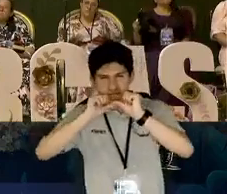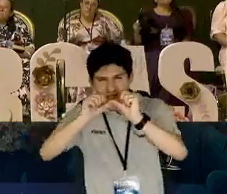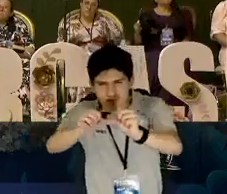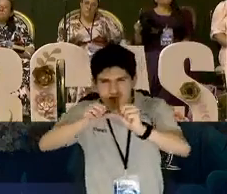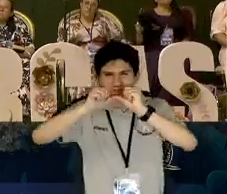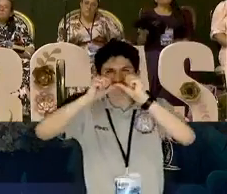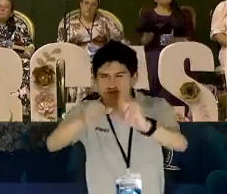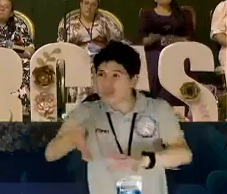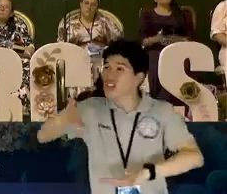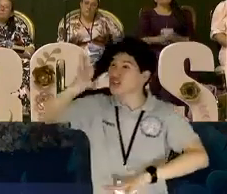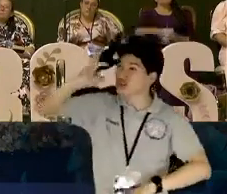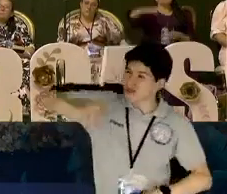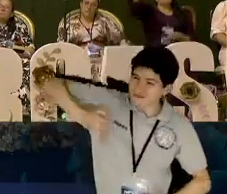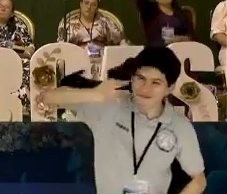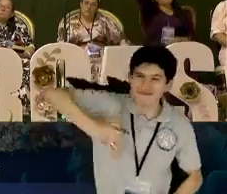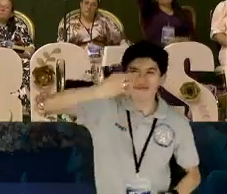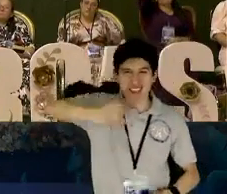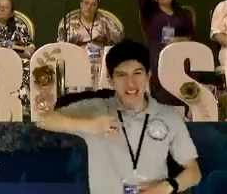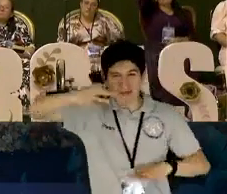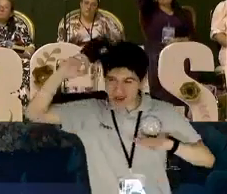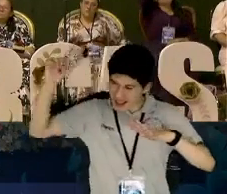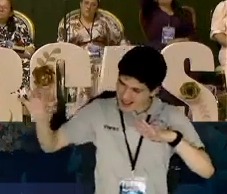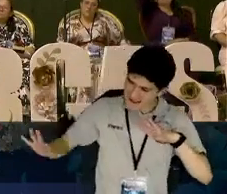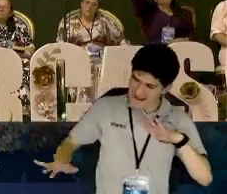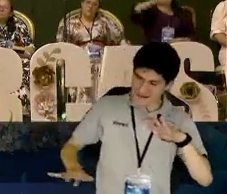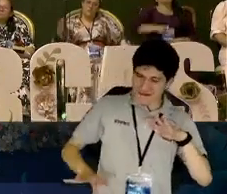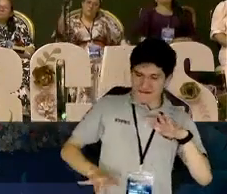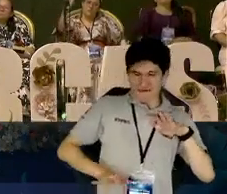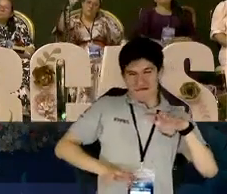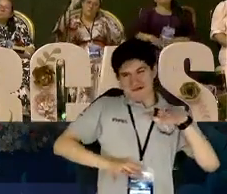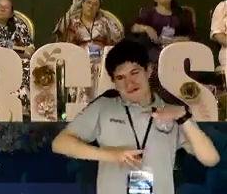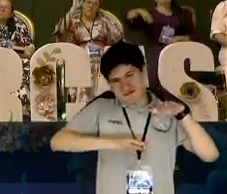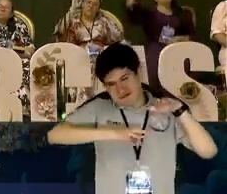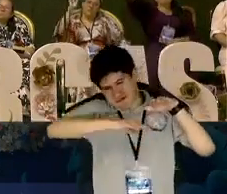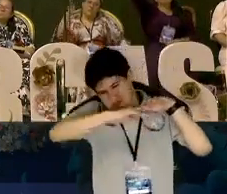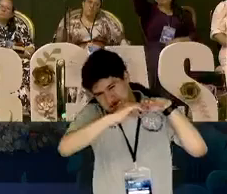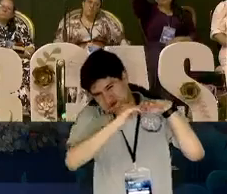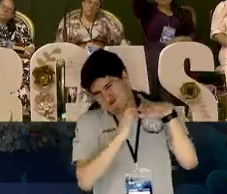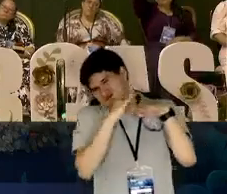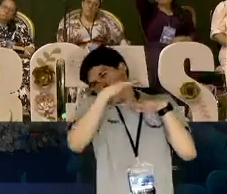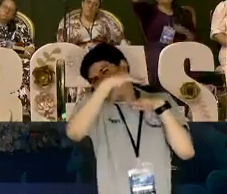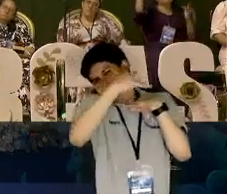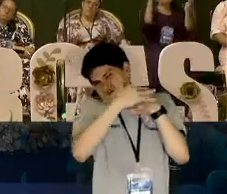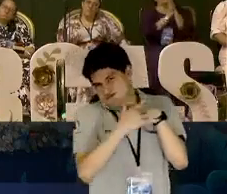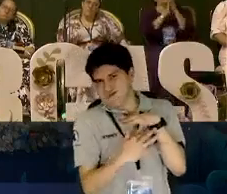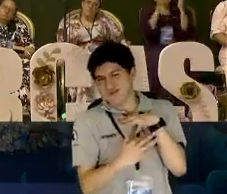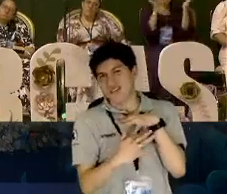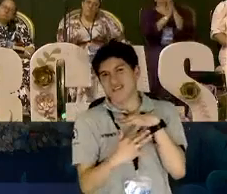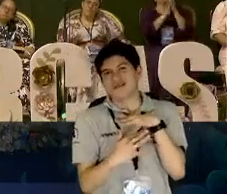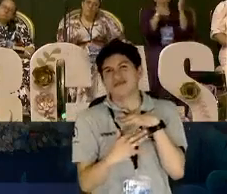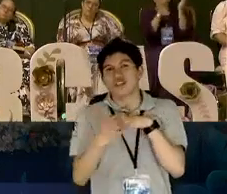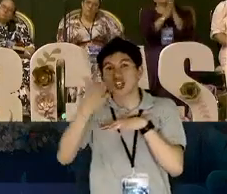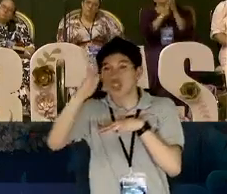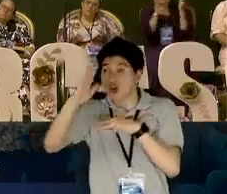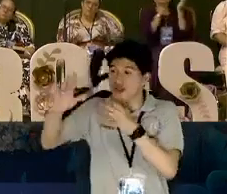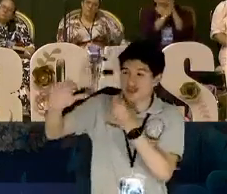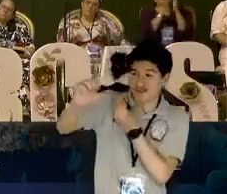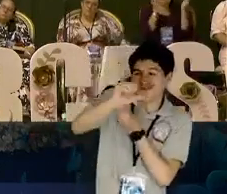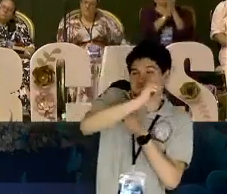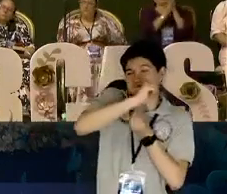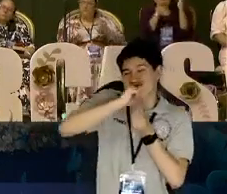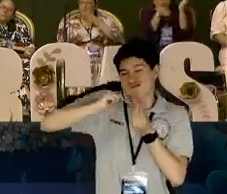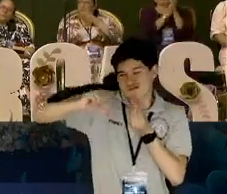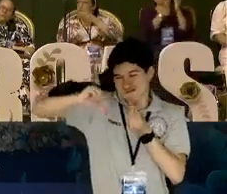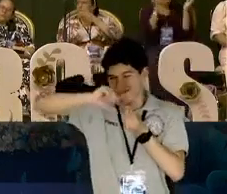copa rebosando, la iglesia rebosando. El Señor, por medio de esa unción, por medio del aceite de